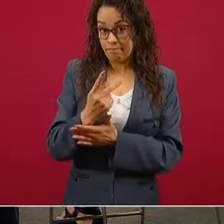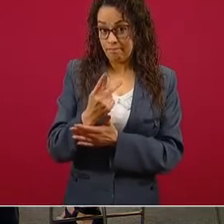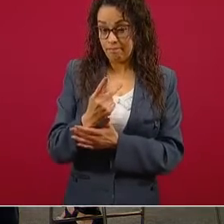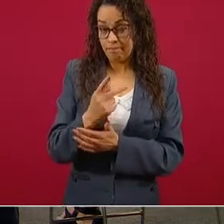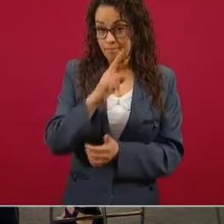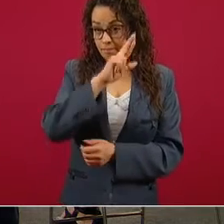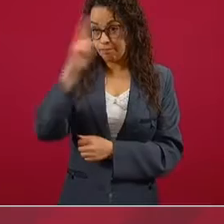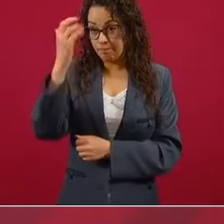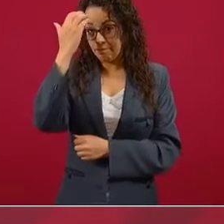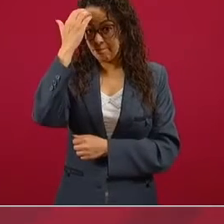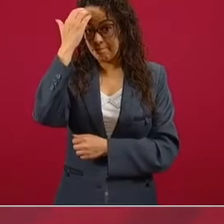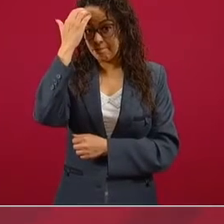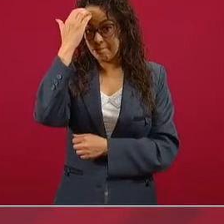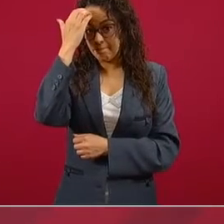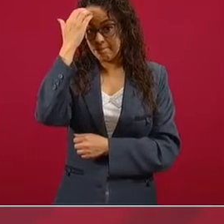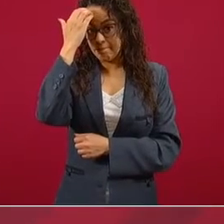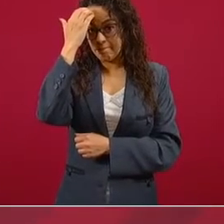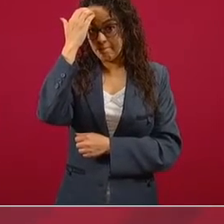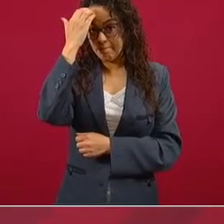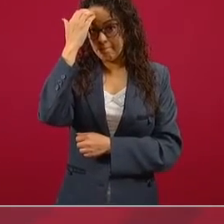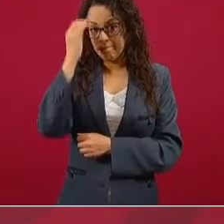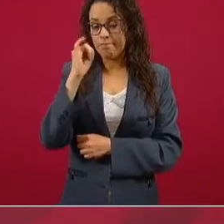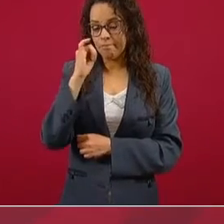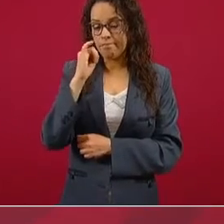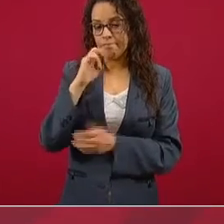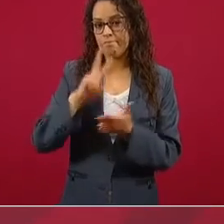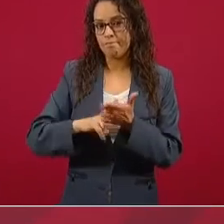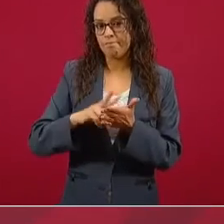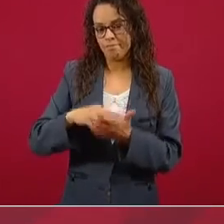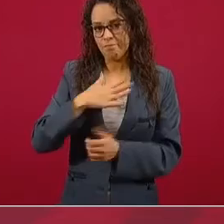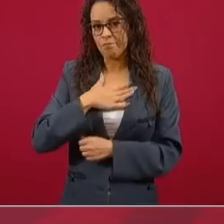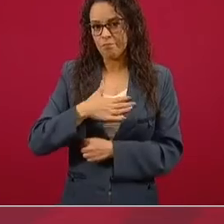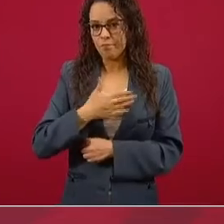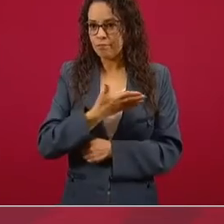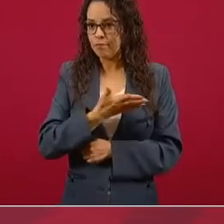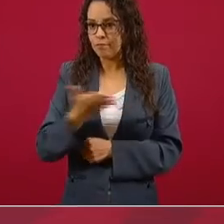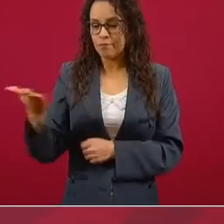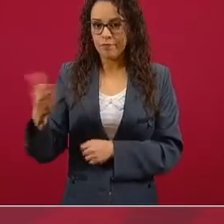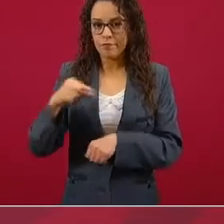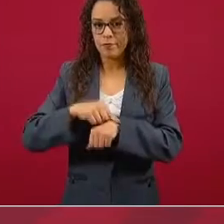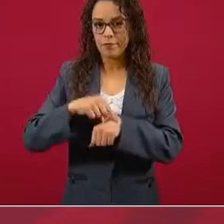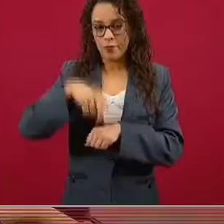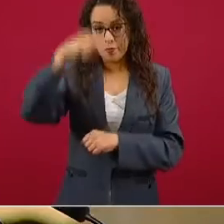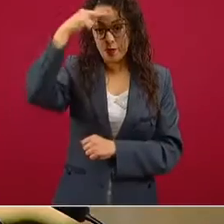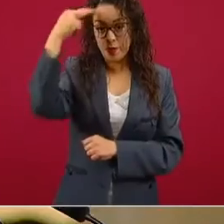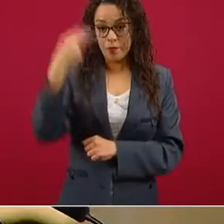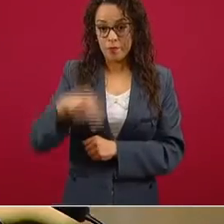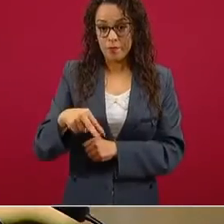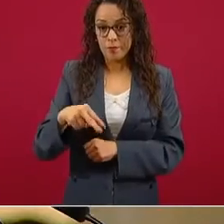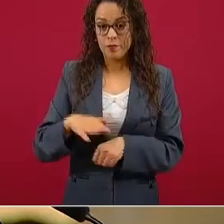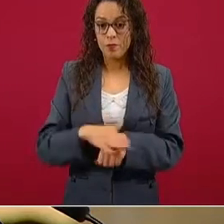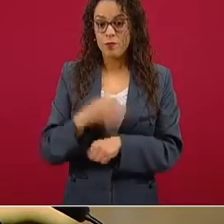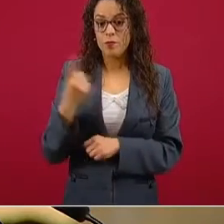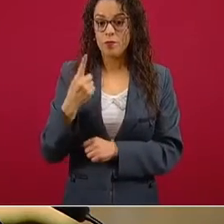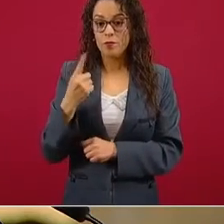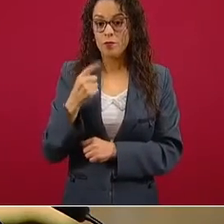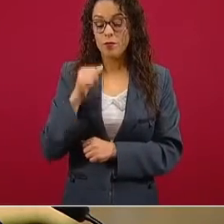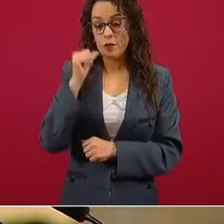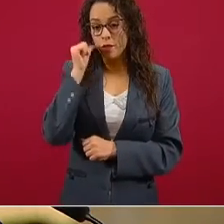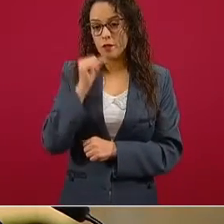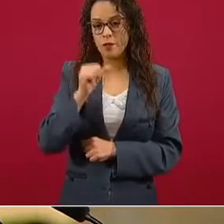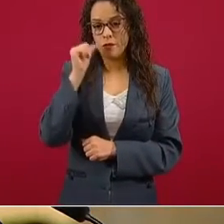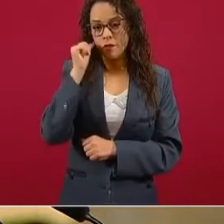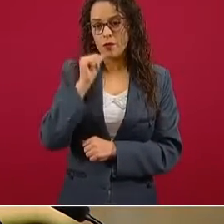merecidamente a las médicas y médicos de México, quienes desempeñaron su profesión y siempre con un